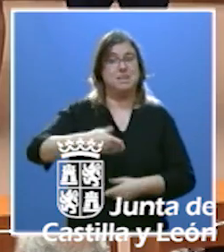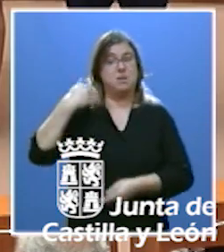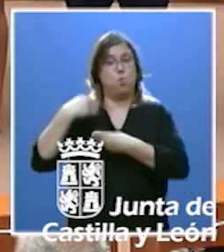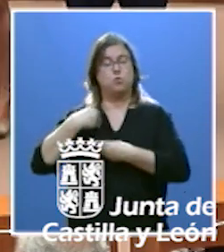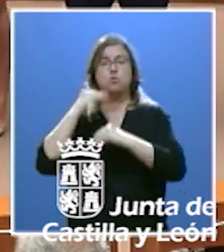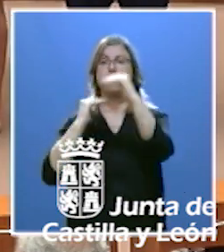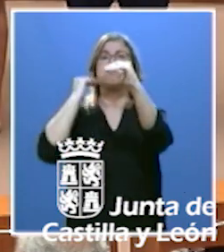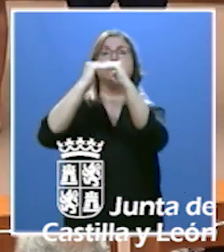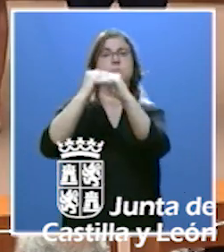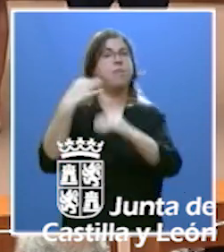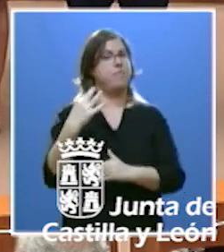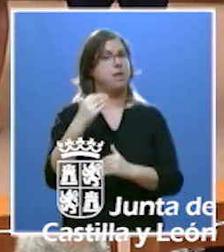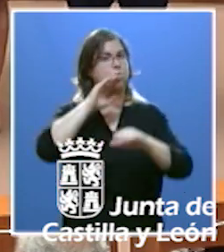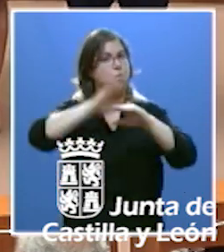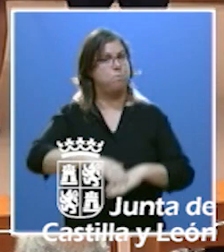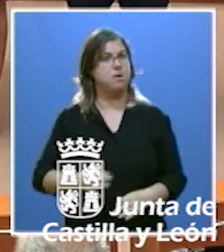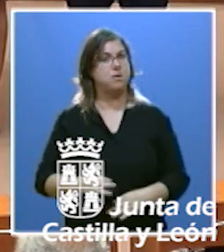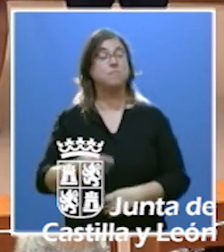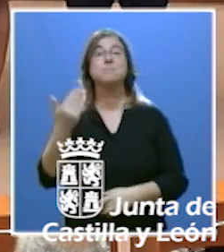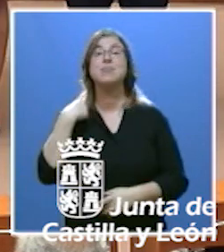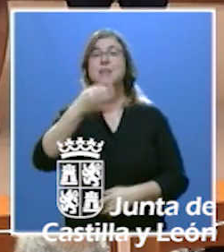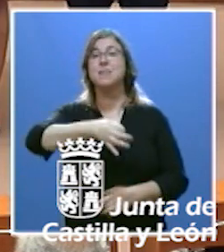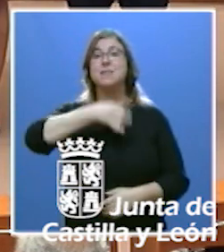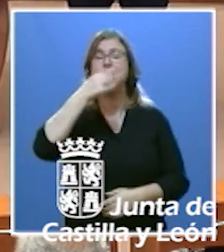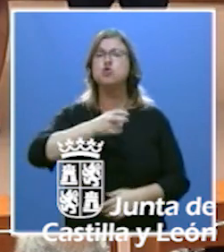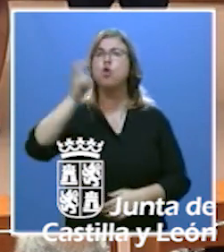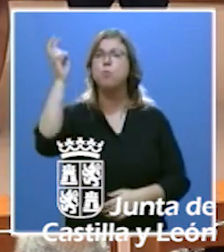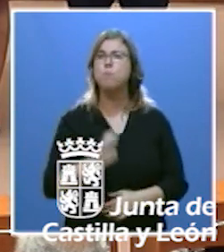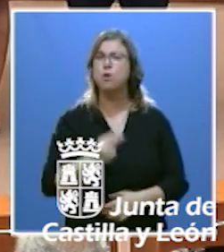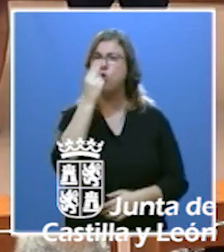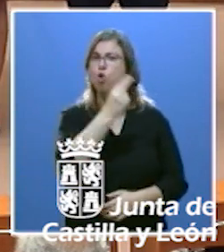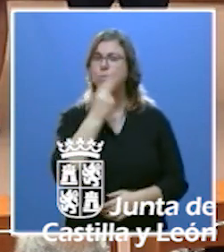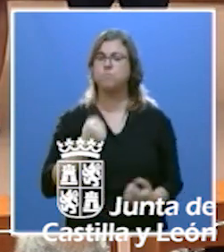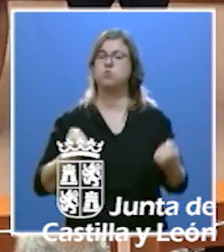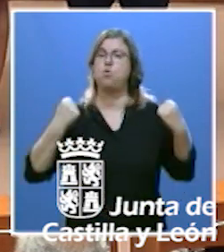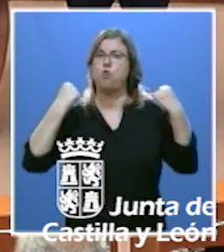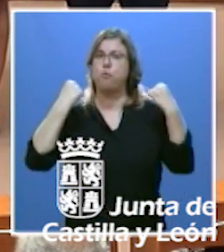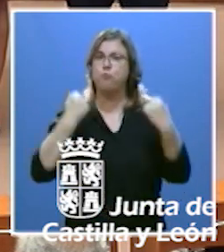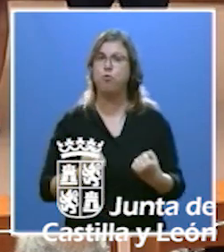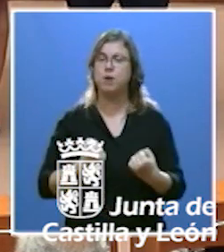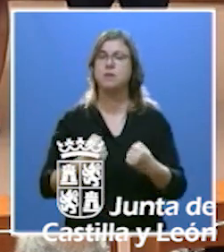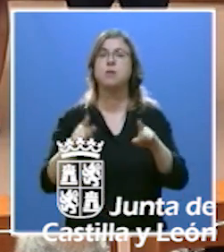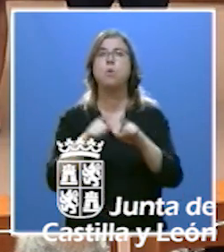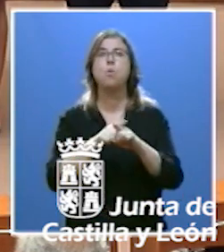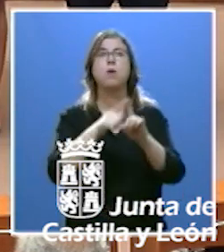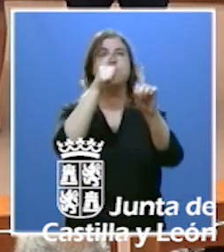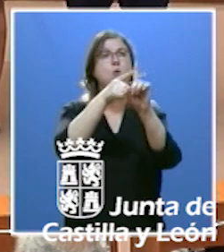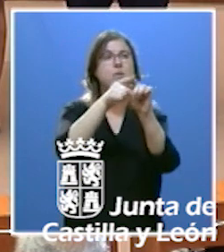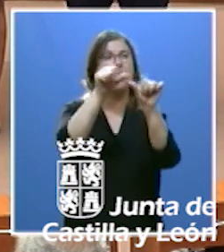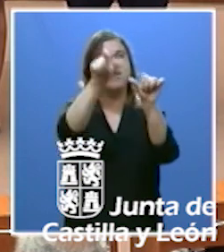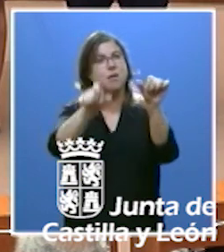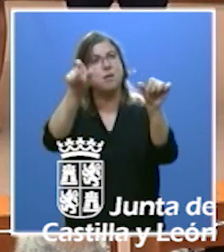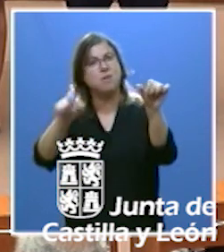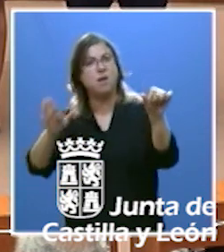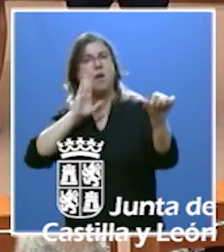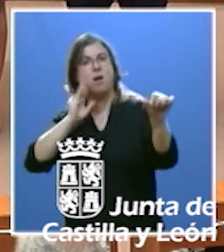Como dije en mi discurso de investidura, vengo con el firme compromiso, el ejemplo y el recuerdo de muchos